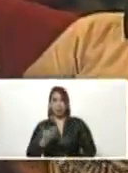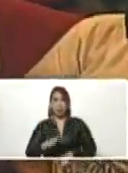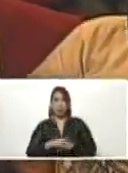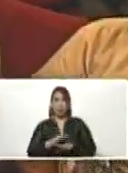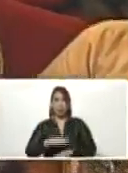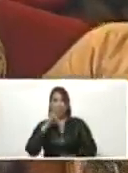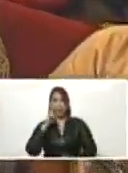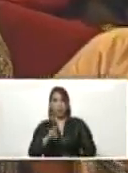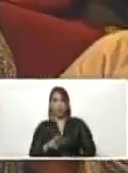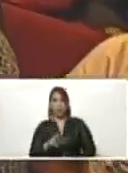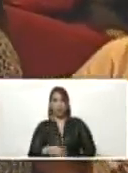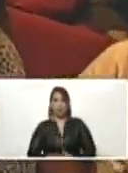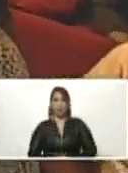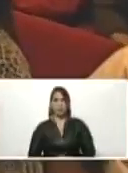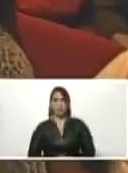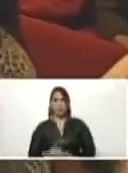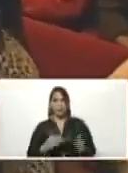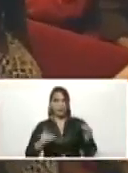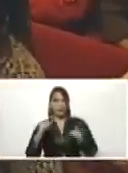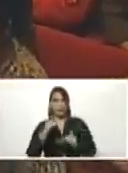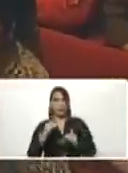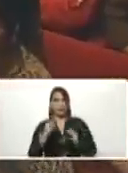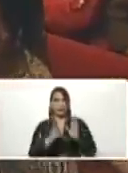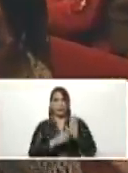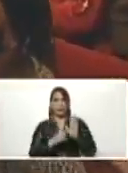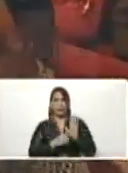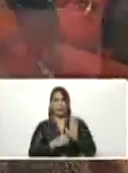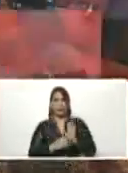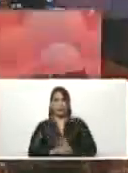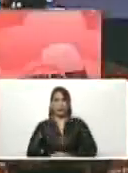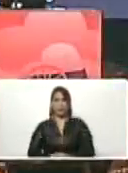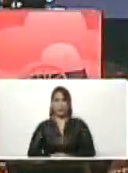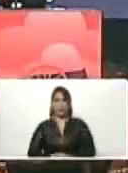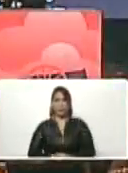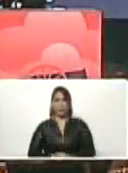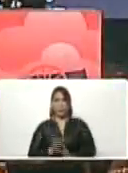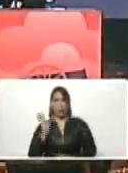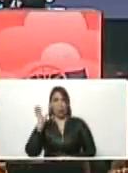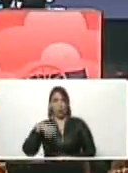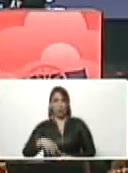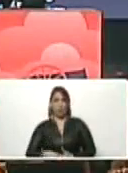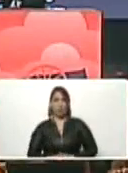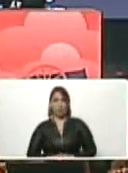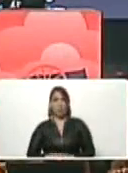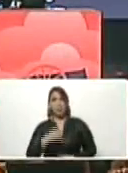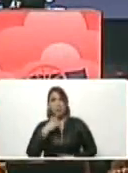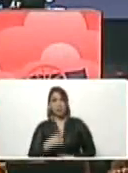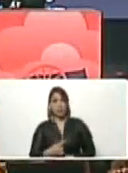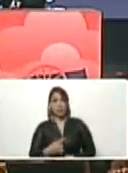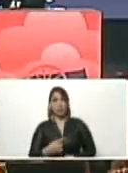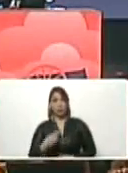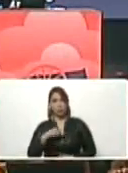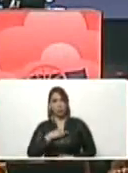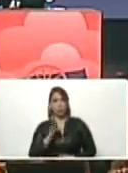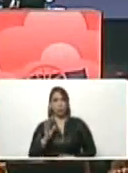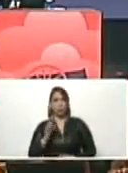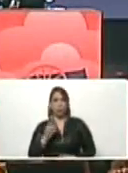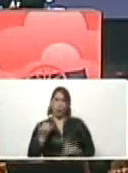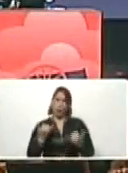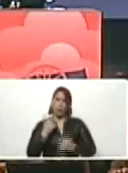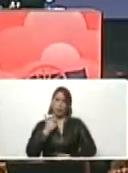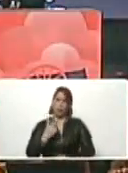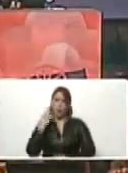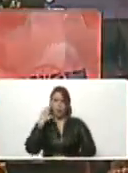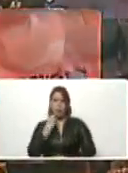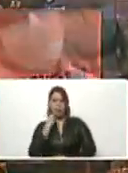verá excedida en verdad por Pichincha. Naguará, diría uno. Ahorita le diría Bolívar,